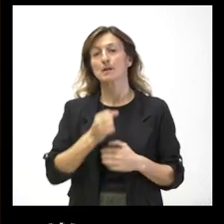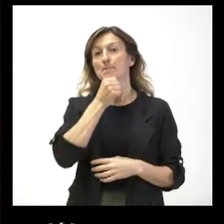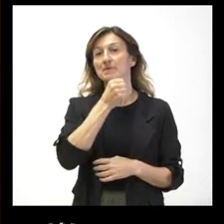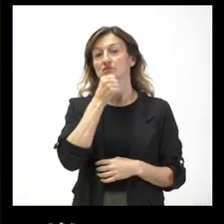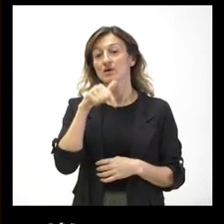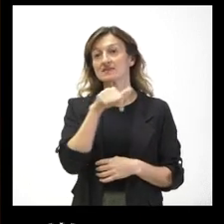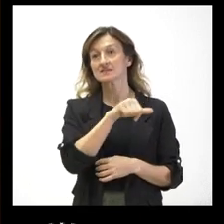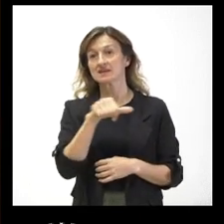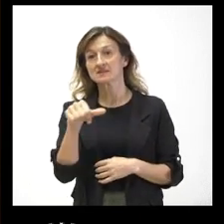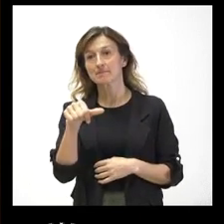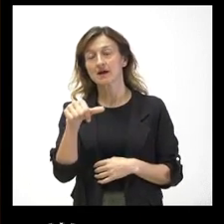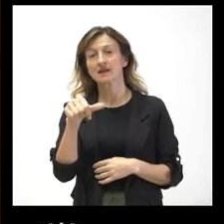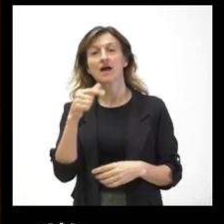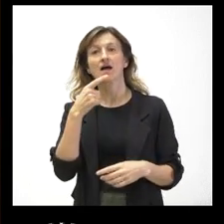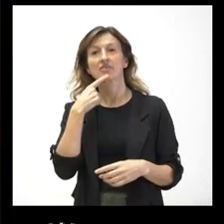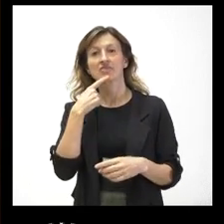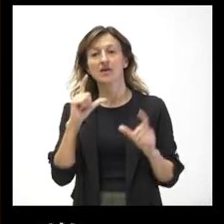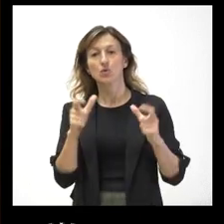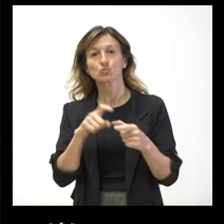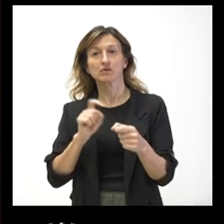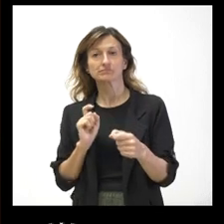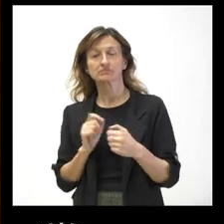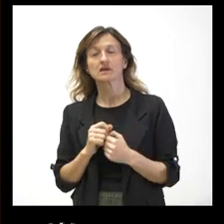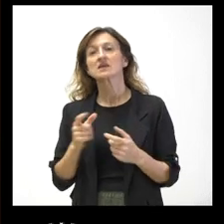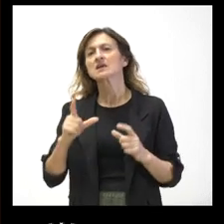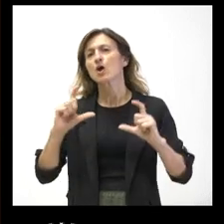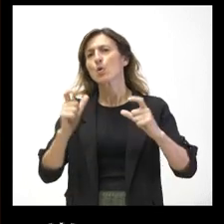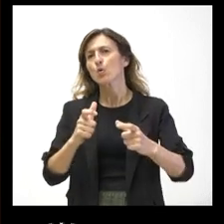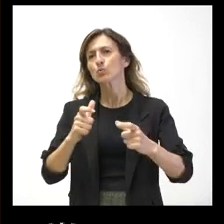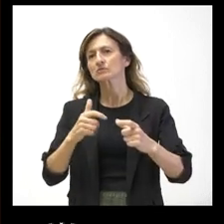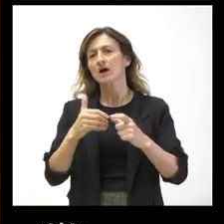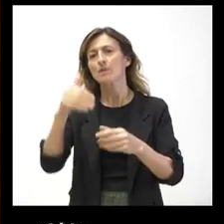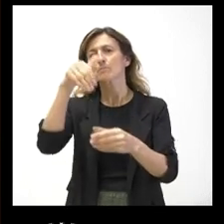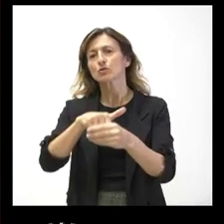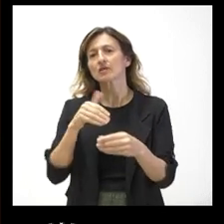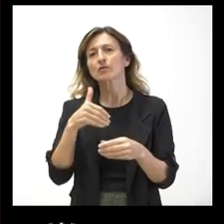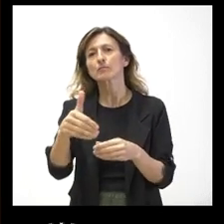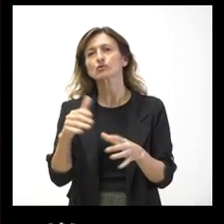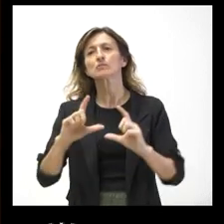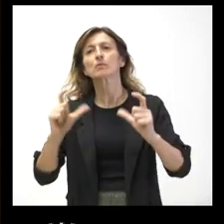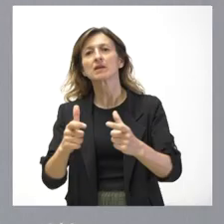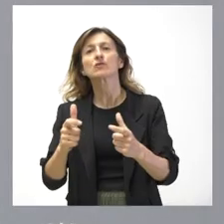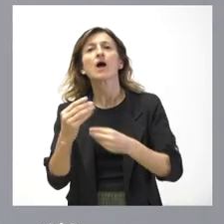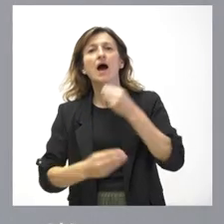incluso pedido que se retirara por parte de la junta y que va a hacer la junta en la votación del próximo pleno